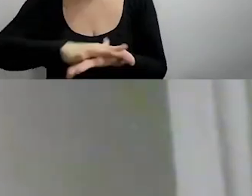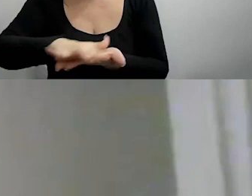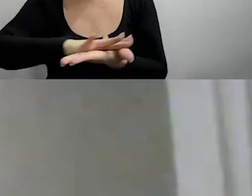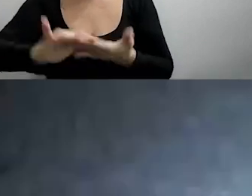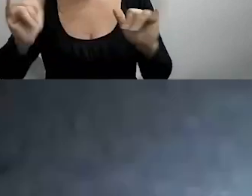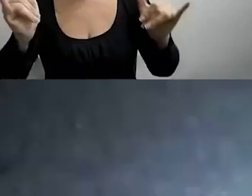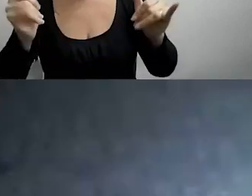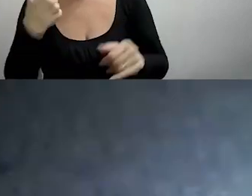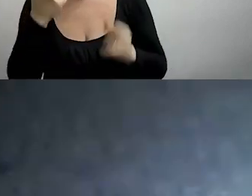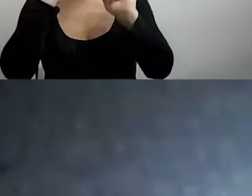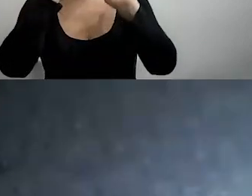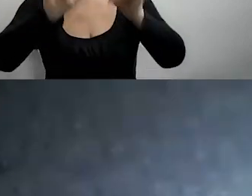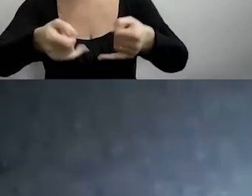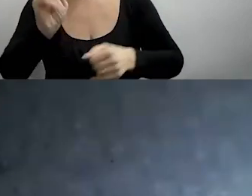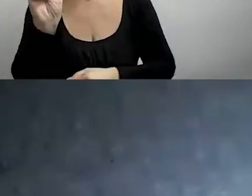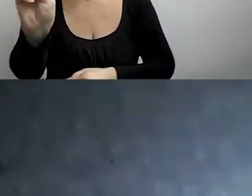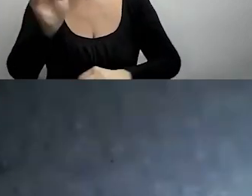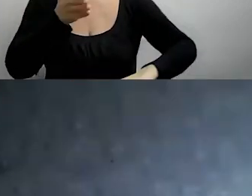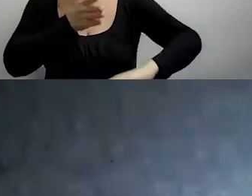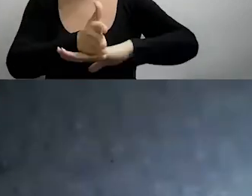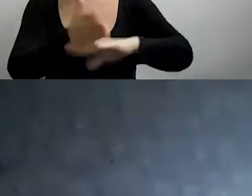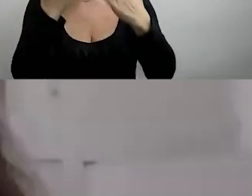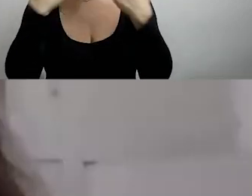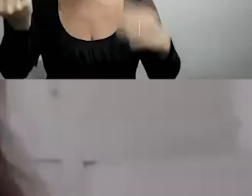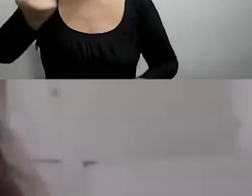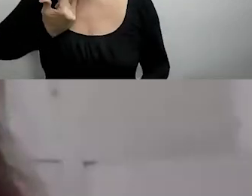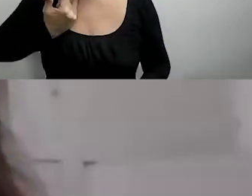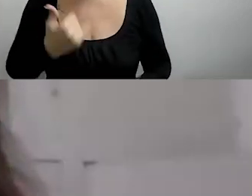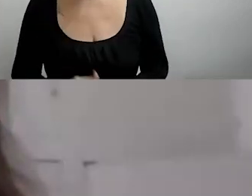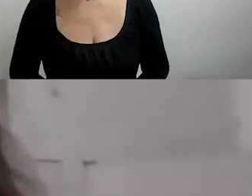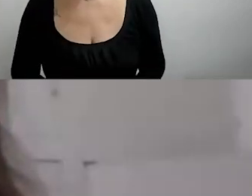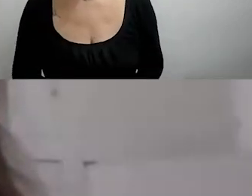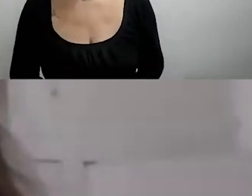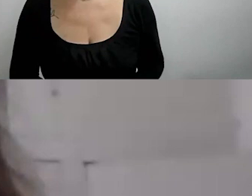habilitando. Gracias, Dani. Disculpas. Cariños. Bien. Paso a compartir.